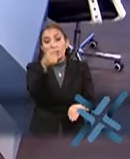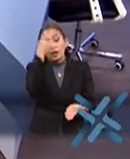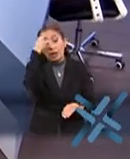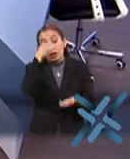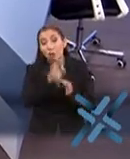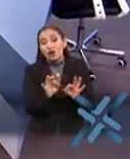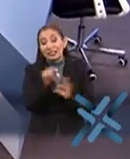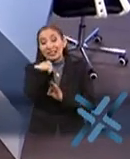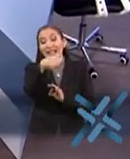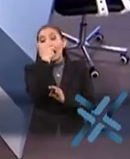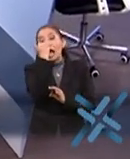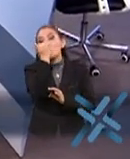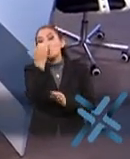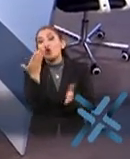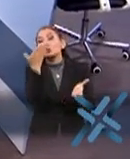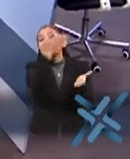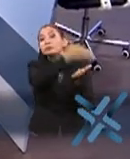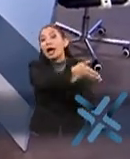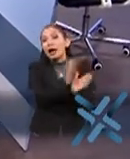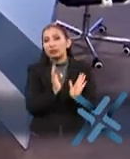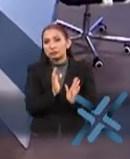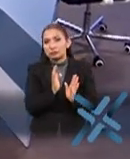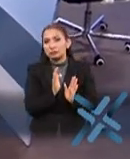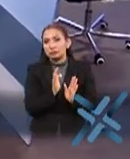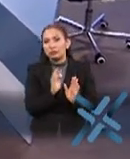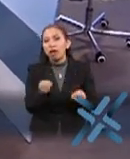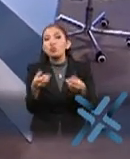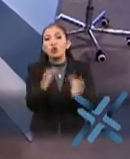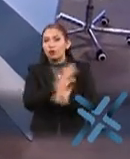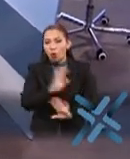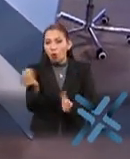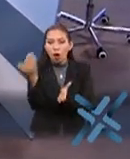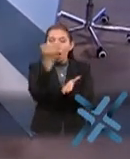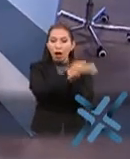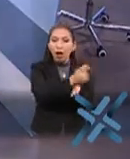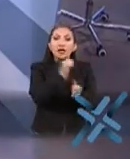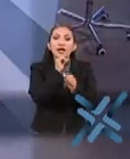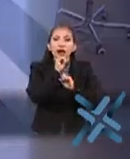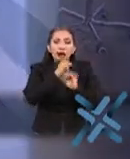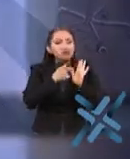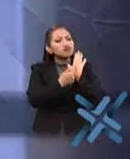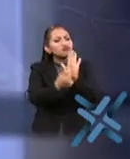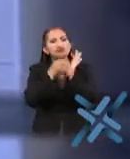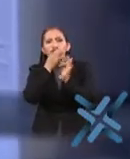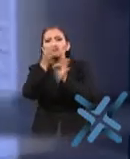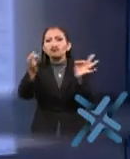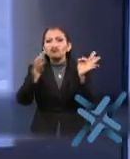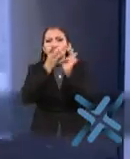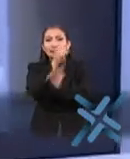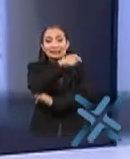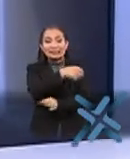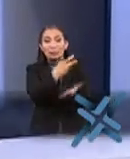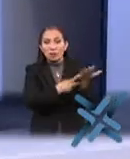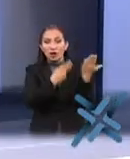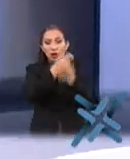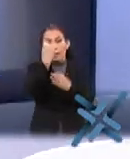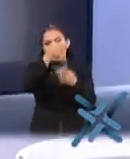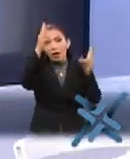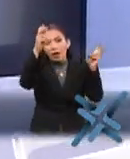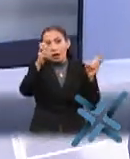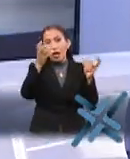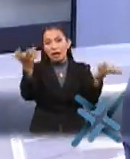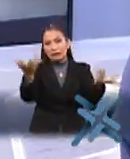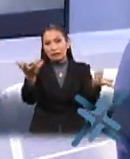más importante que los alumnos se acerquen y sobre todo que se les dé difusión. Entonces, este tipo de programa que estamos llevando ahorita a